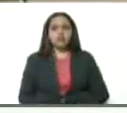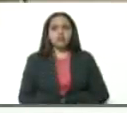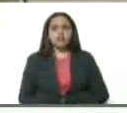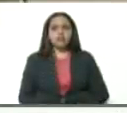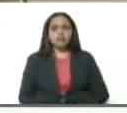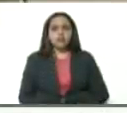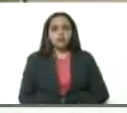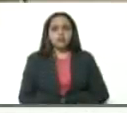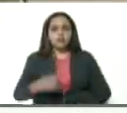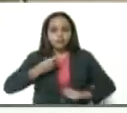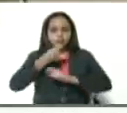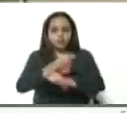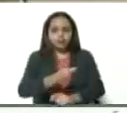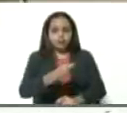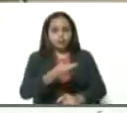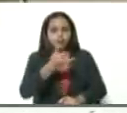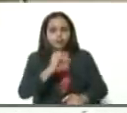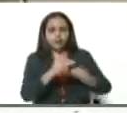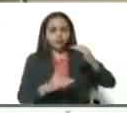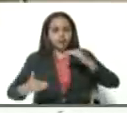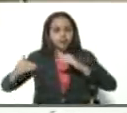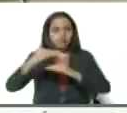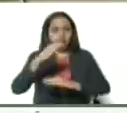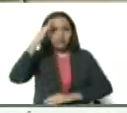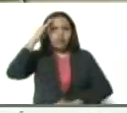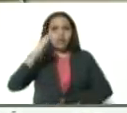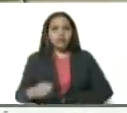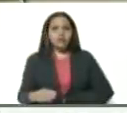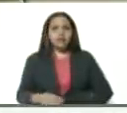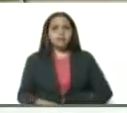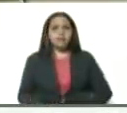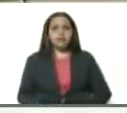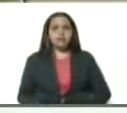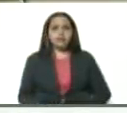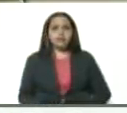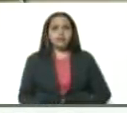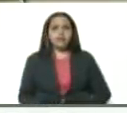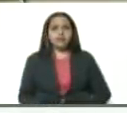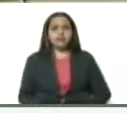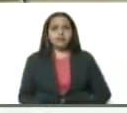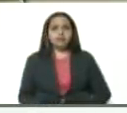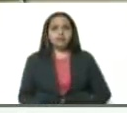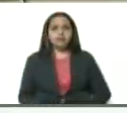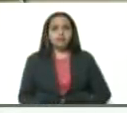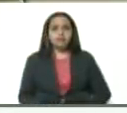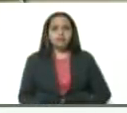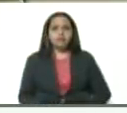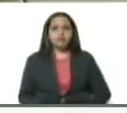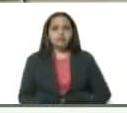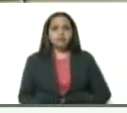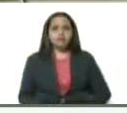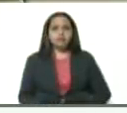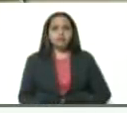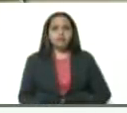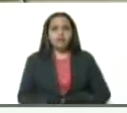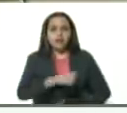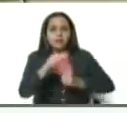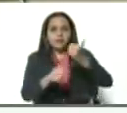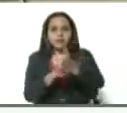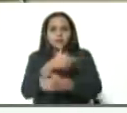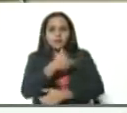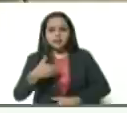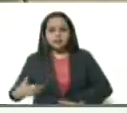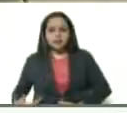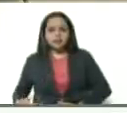cadetes que ascendieron a tenientes y tenientes de corbeta, cuando iba caminando, la vicepresidenta